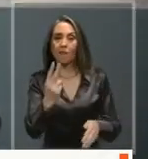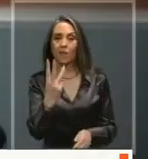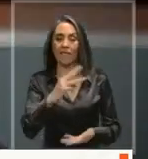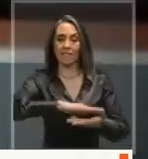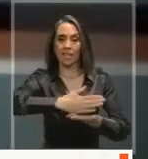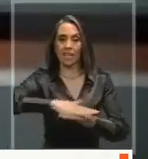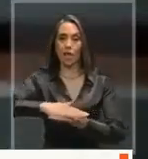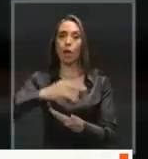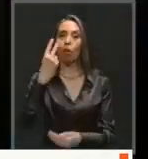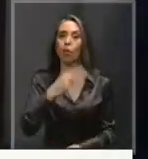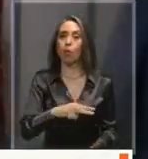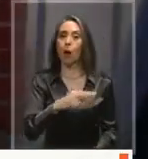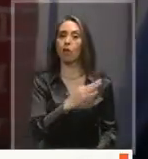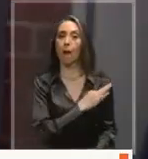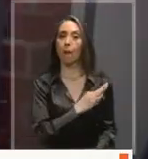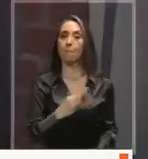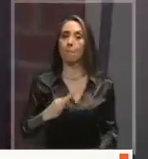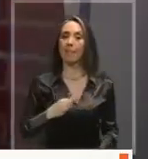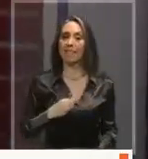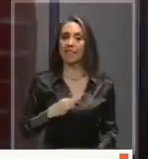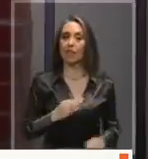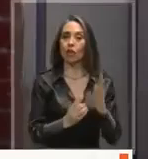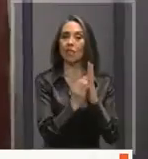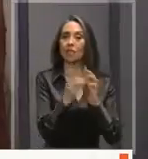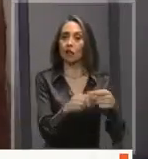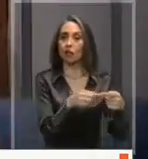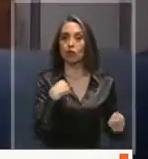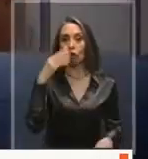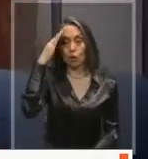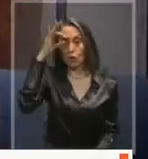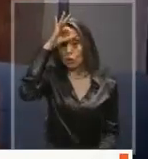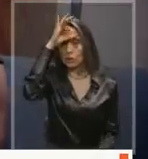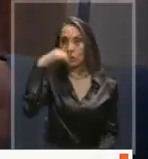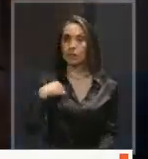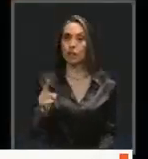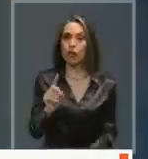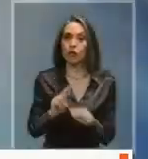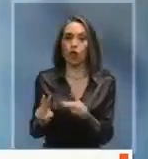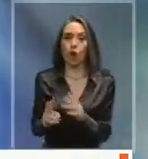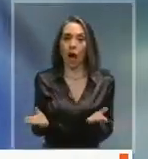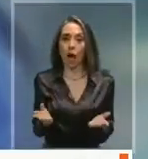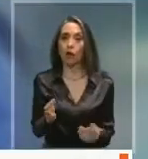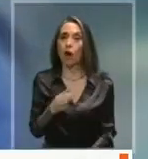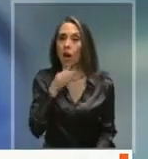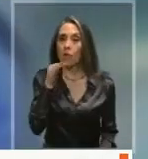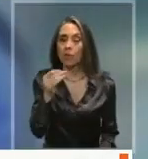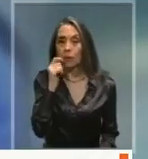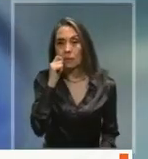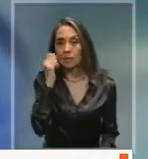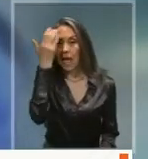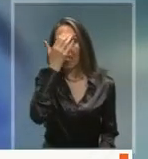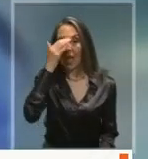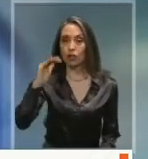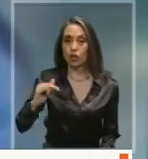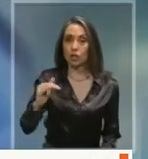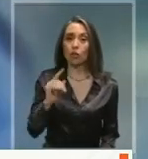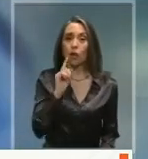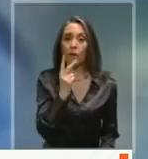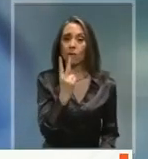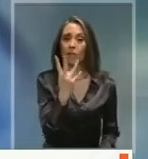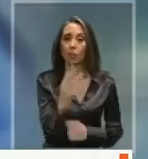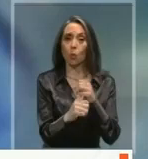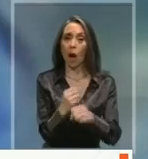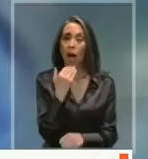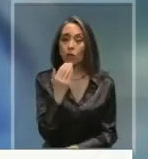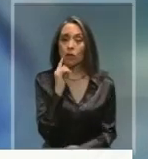del Ministerio de Desarrollo Social. No tenía la menor idea, yo si no, no hago una cosa así. Le dicen el negro chico. Tiene apenas 24 años,